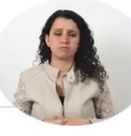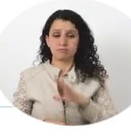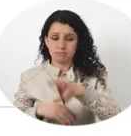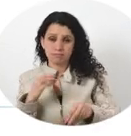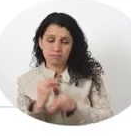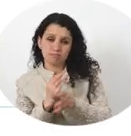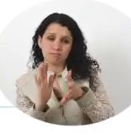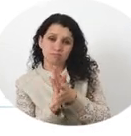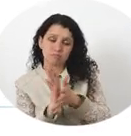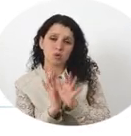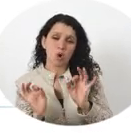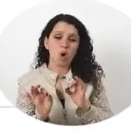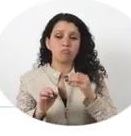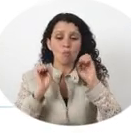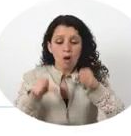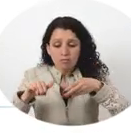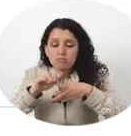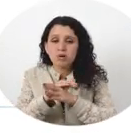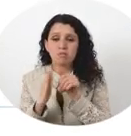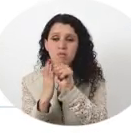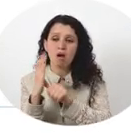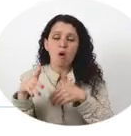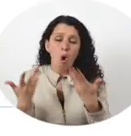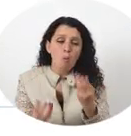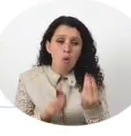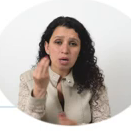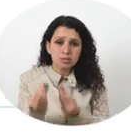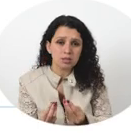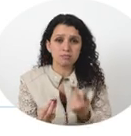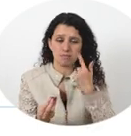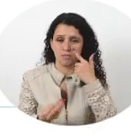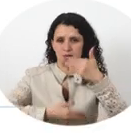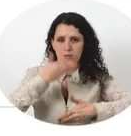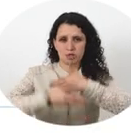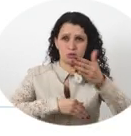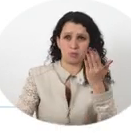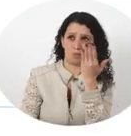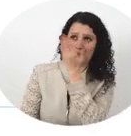Para más información o en su momento acceder al aplicativo, puede dirigirse a